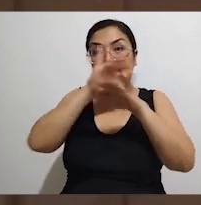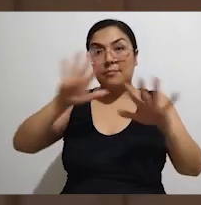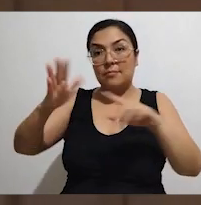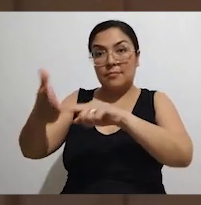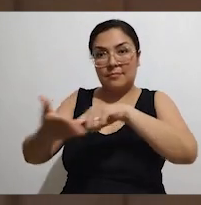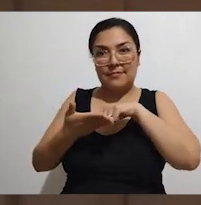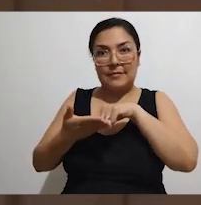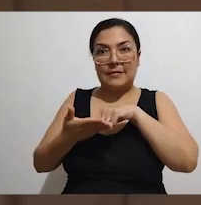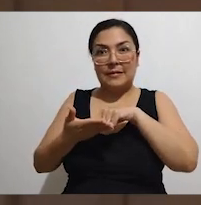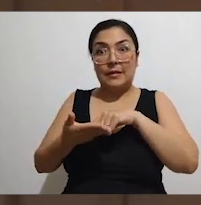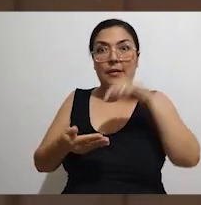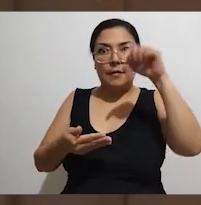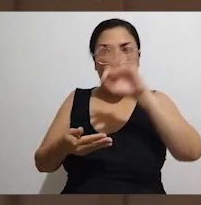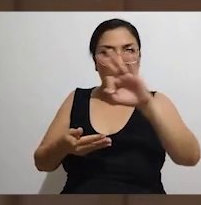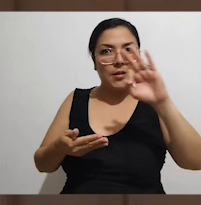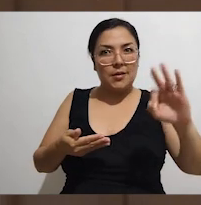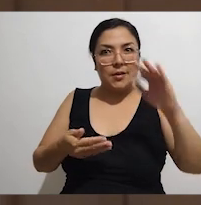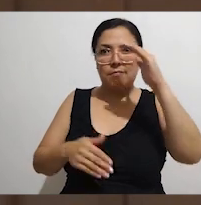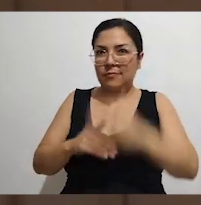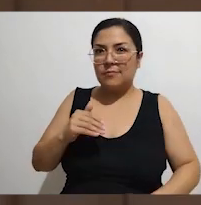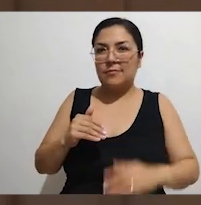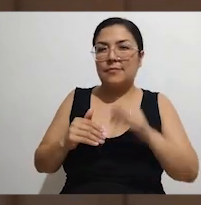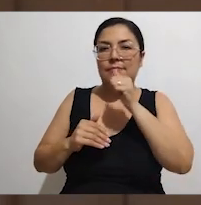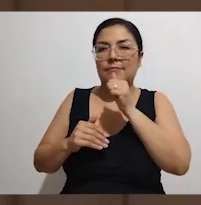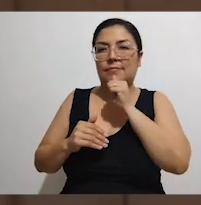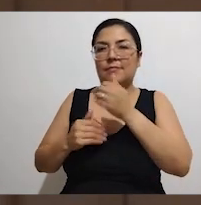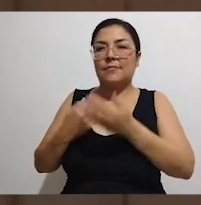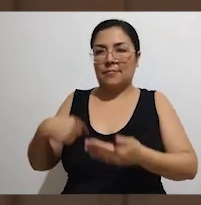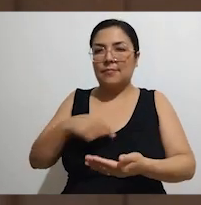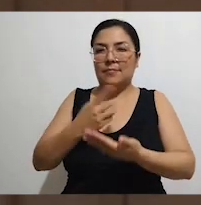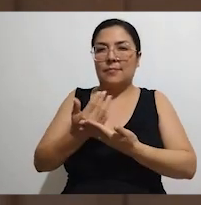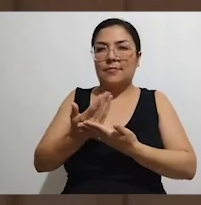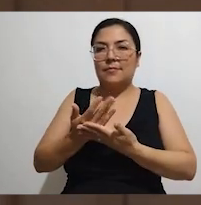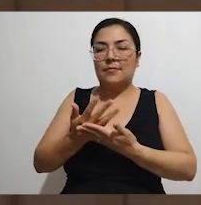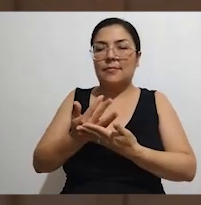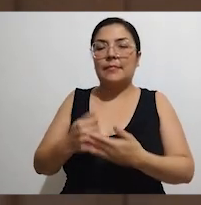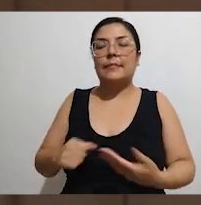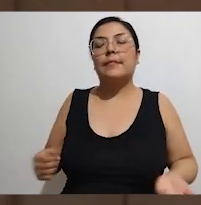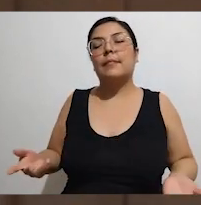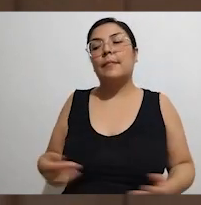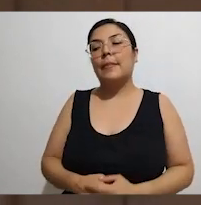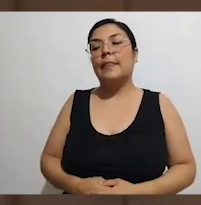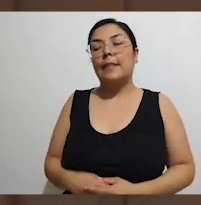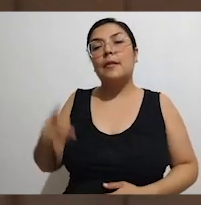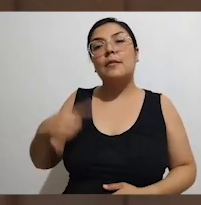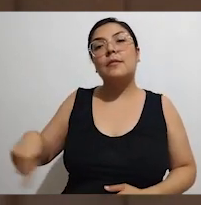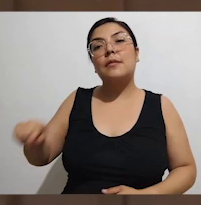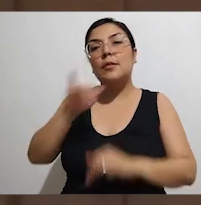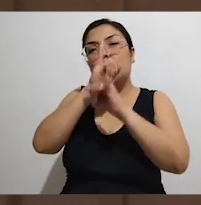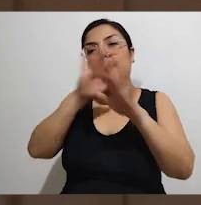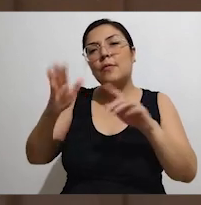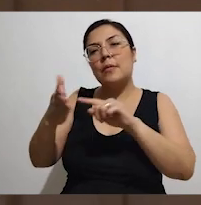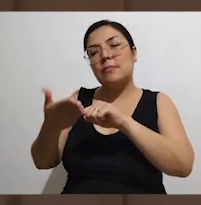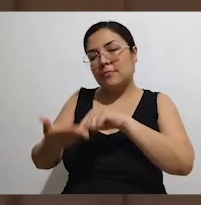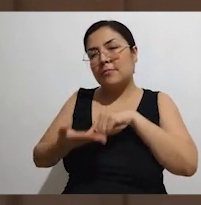no concluye ese periodo, pero ya algunos por ahí ya han empezado a hacer algunas publicaciones sobre el particular y nos han